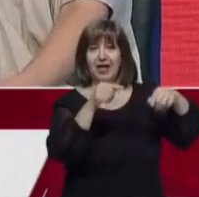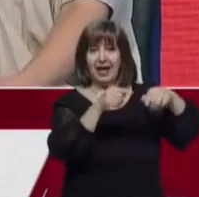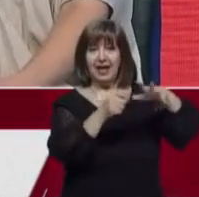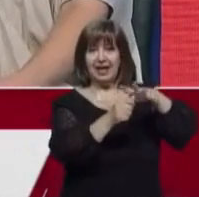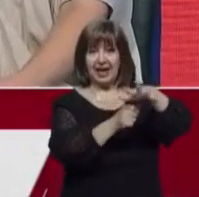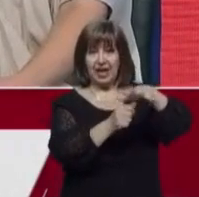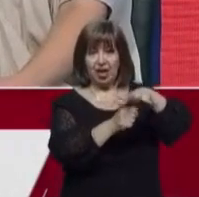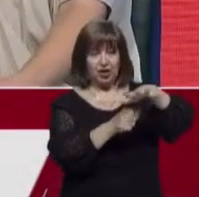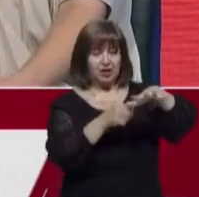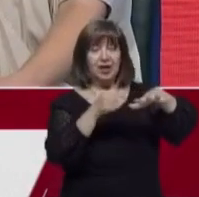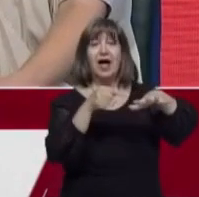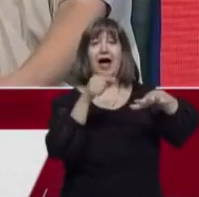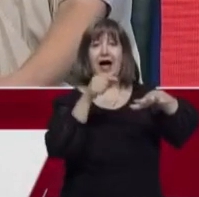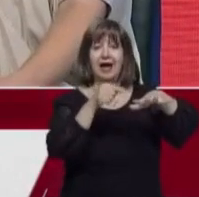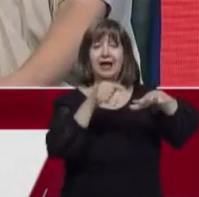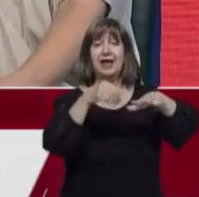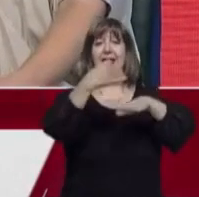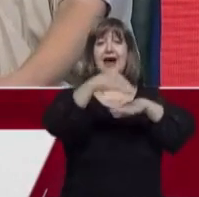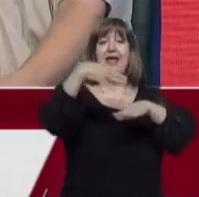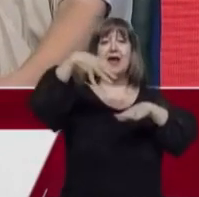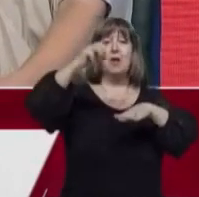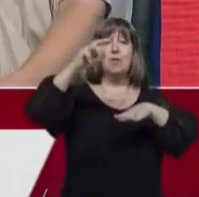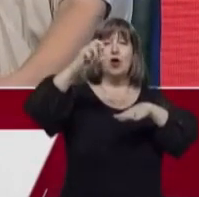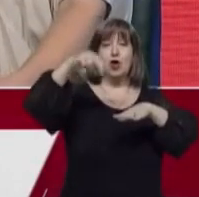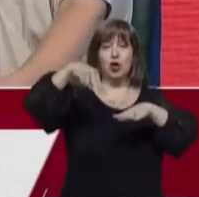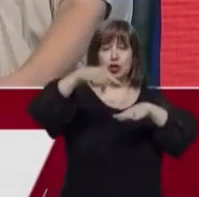nosotros generalmente tomamos